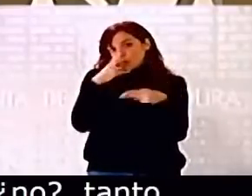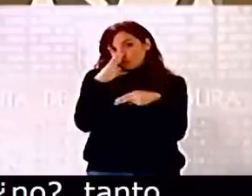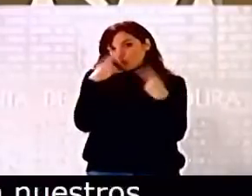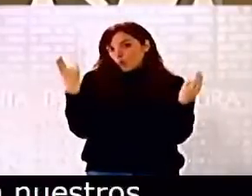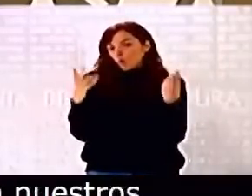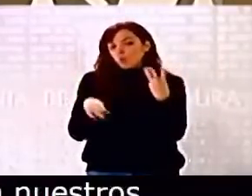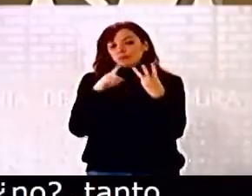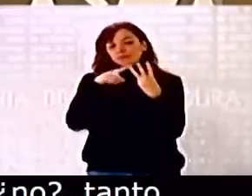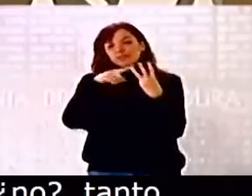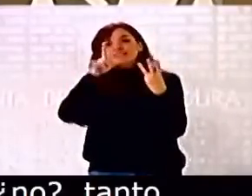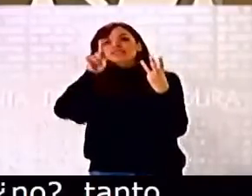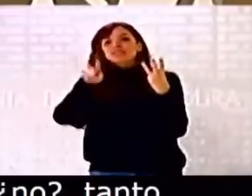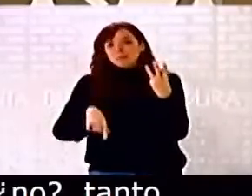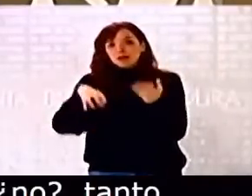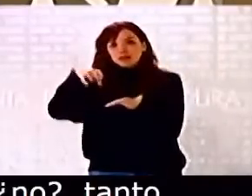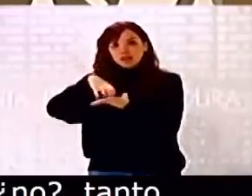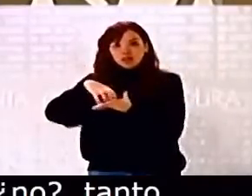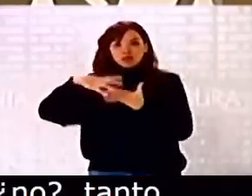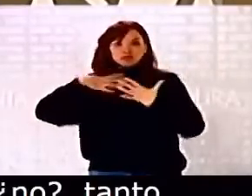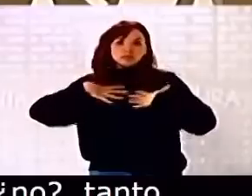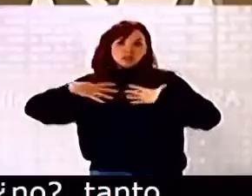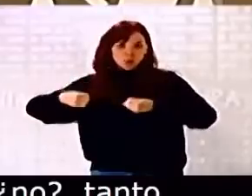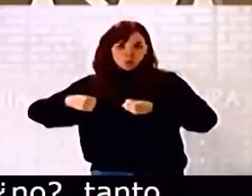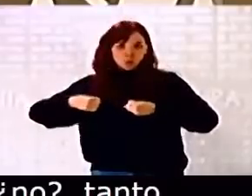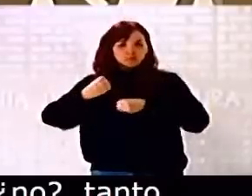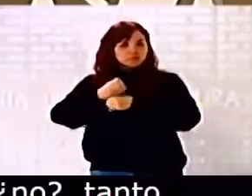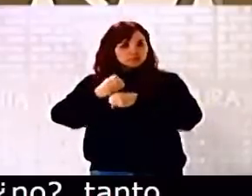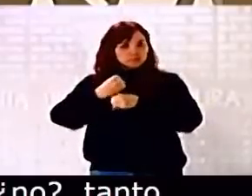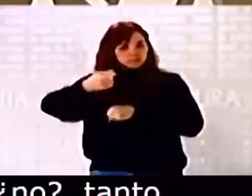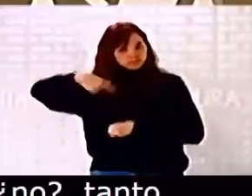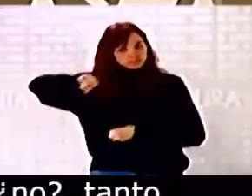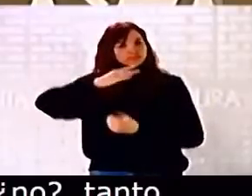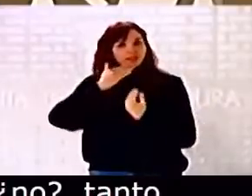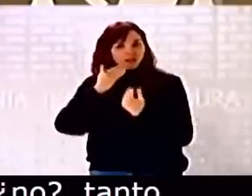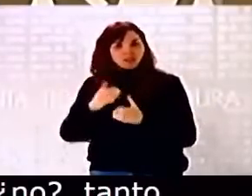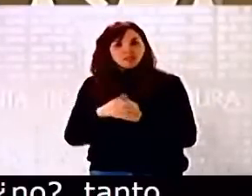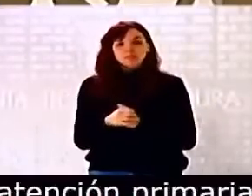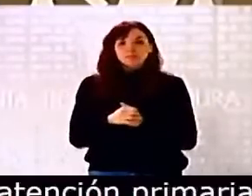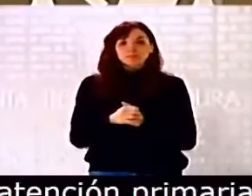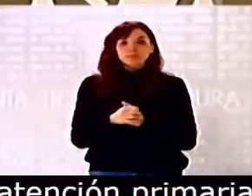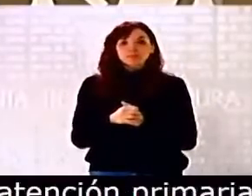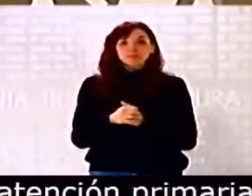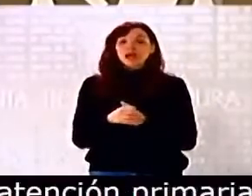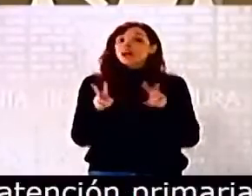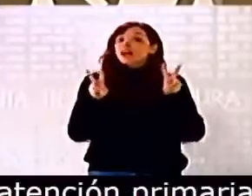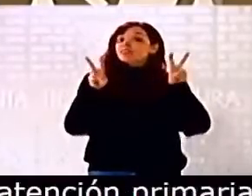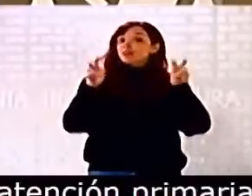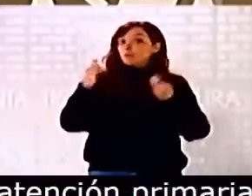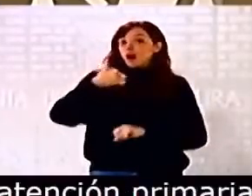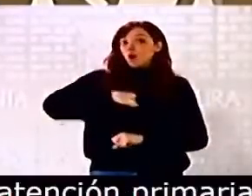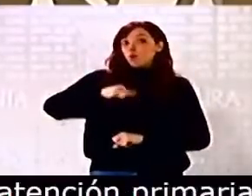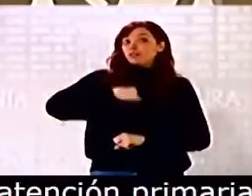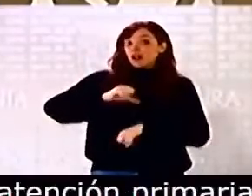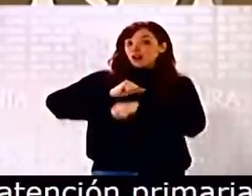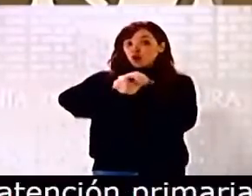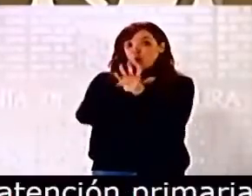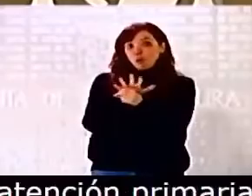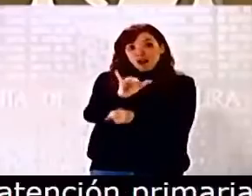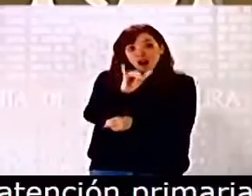salud. El porcentaje de camas ocupadas COVID está en torno a la media del país, estamos